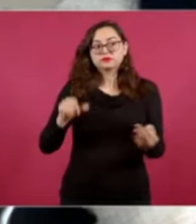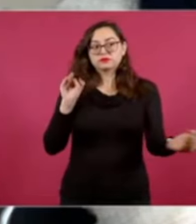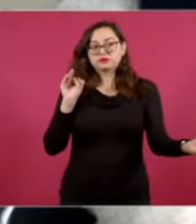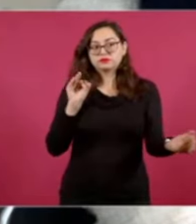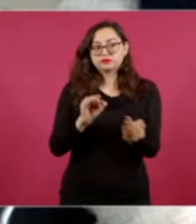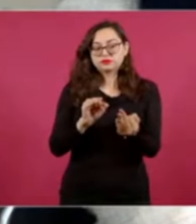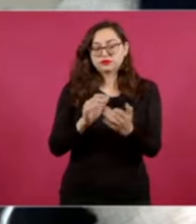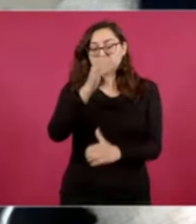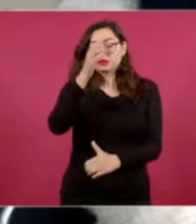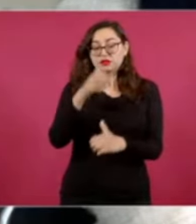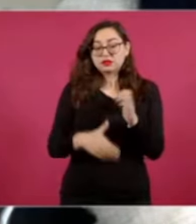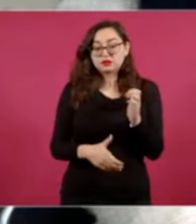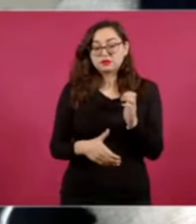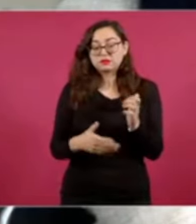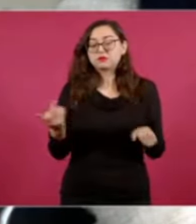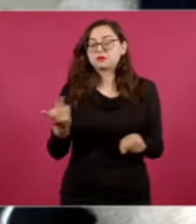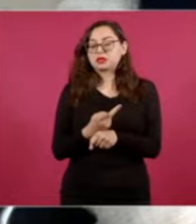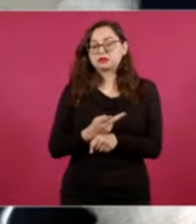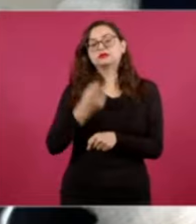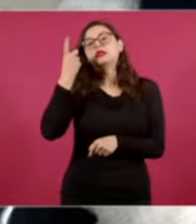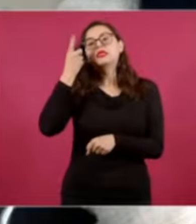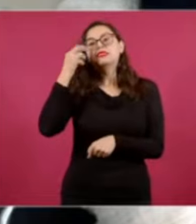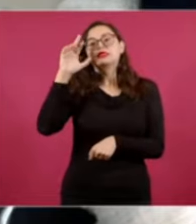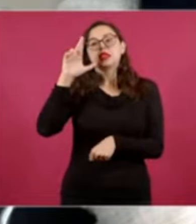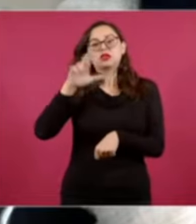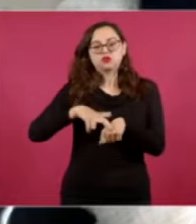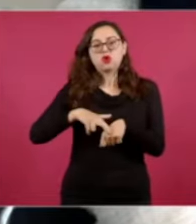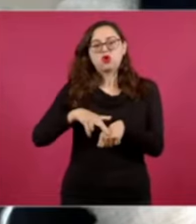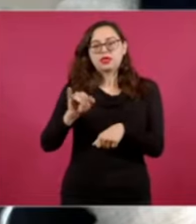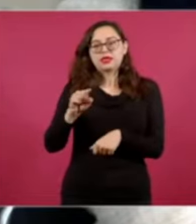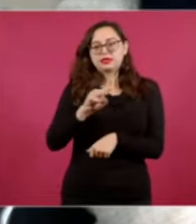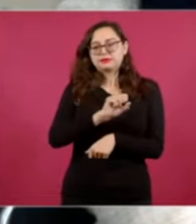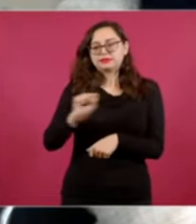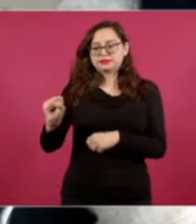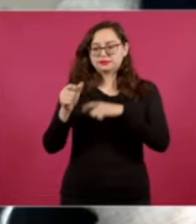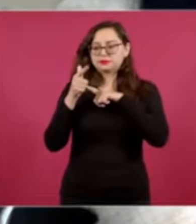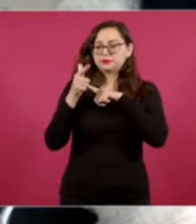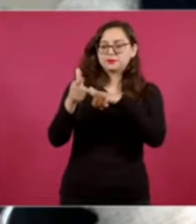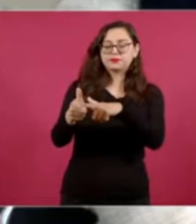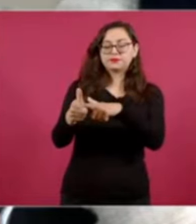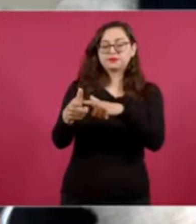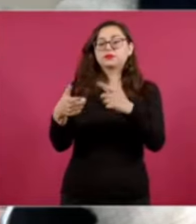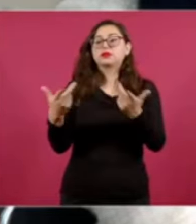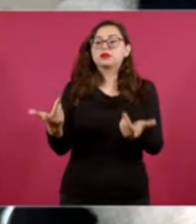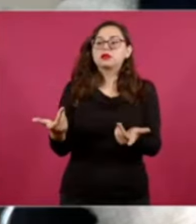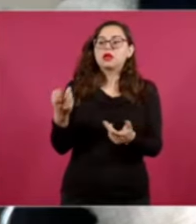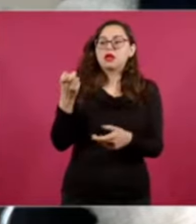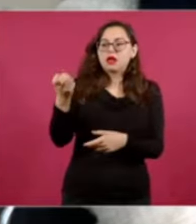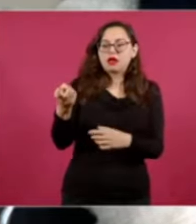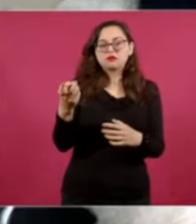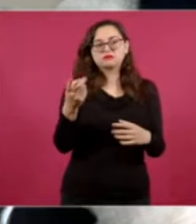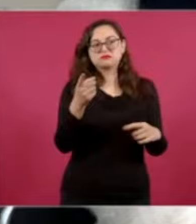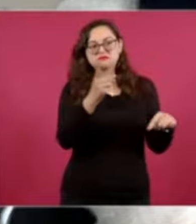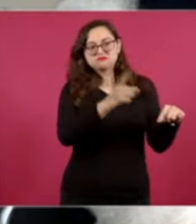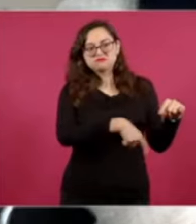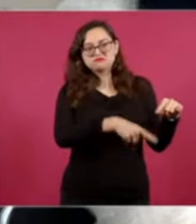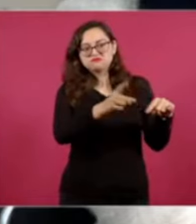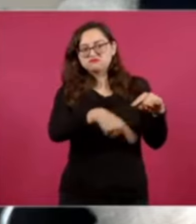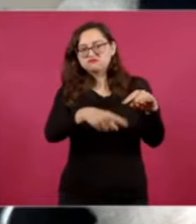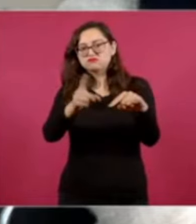de los directivos seguirán en el IMSS, preguntarle qué medidas se tomarán para garantizar que estas prácticas no continúen, no solo